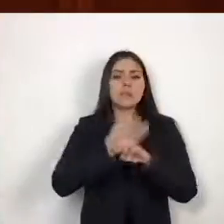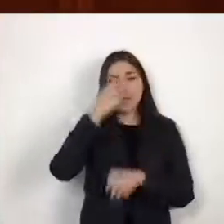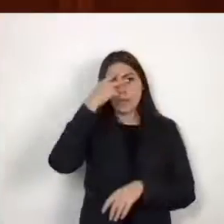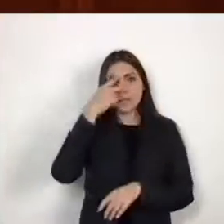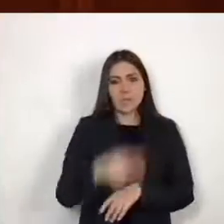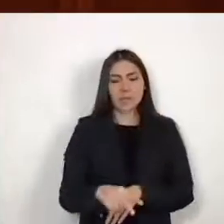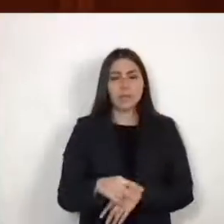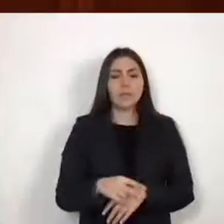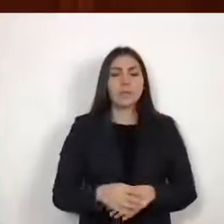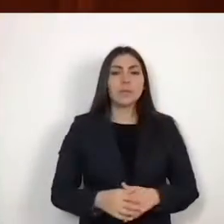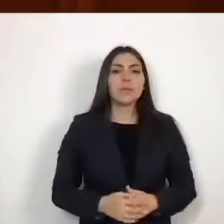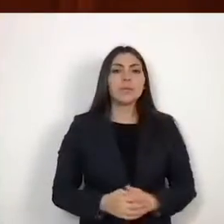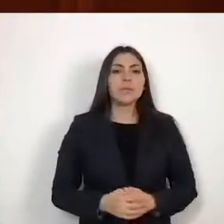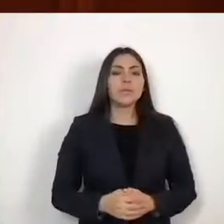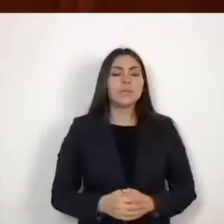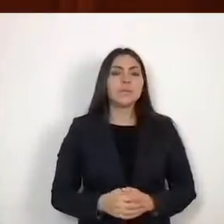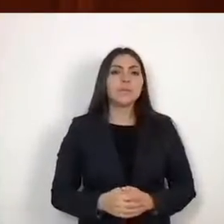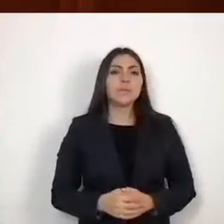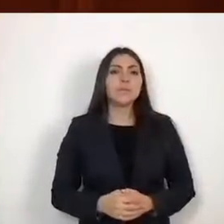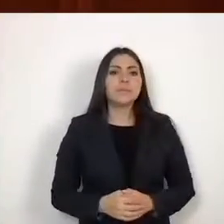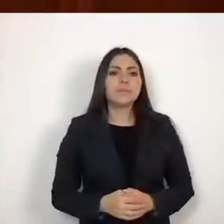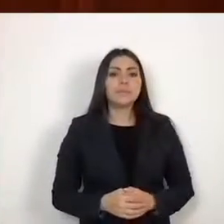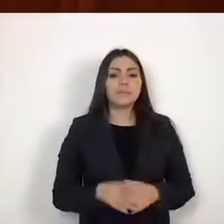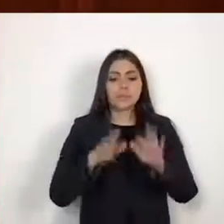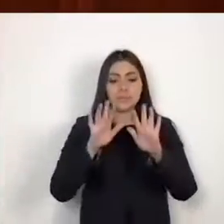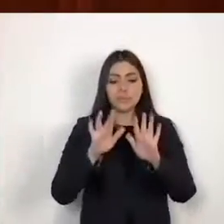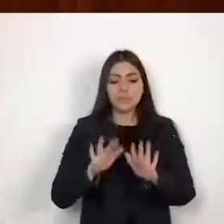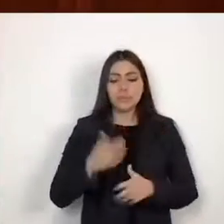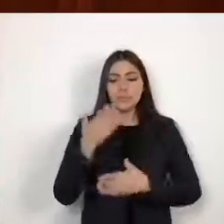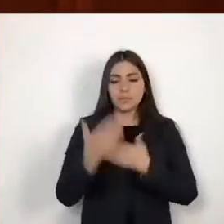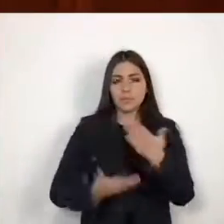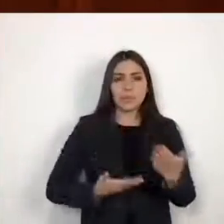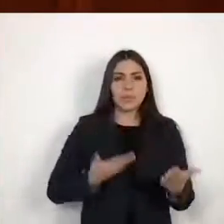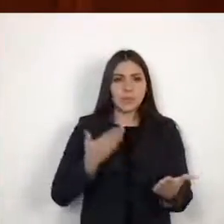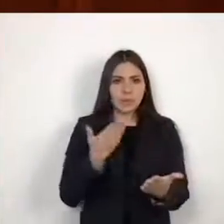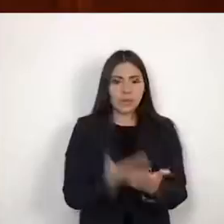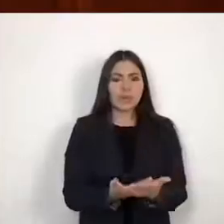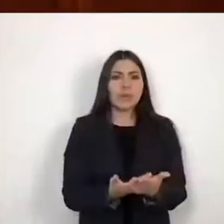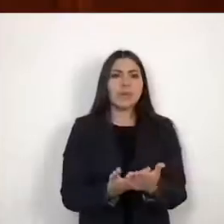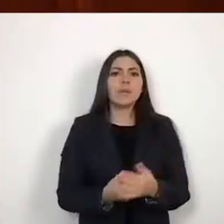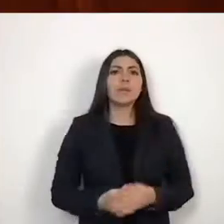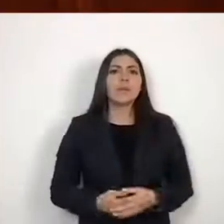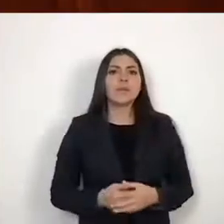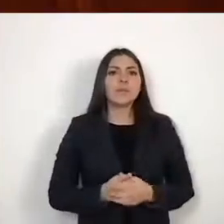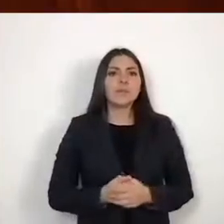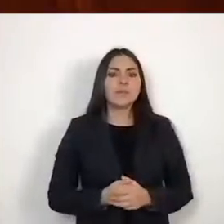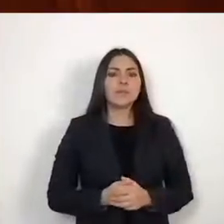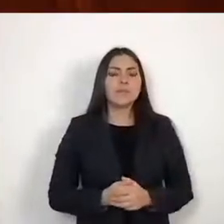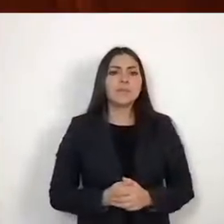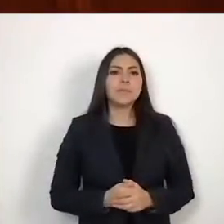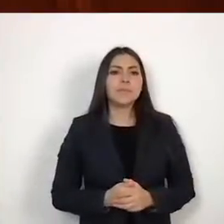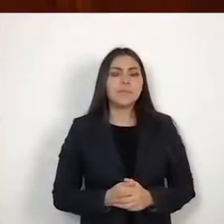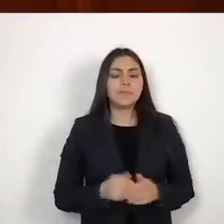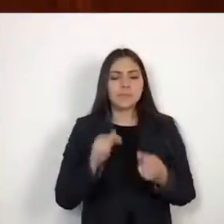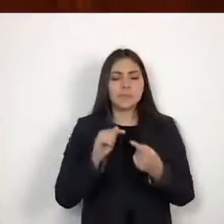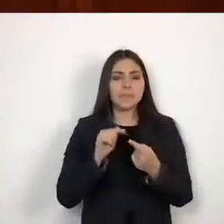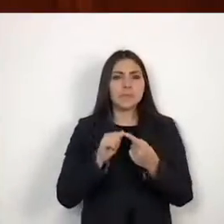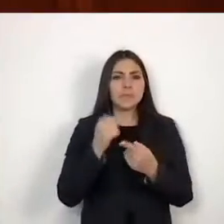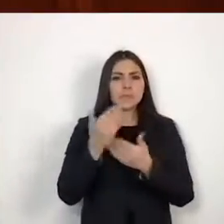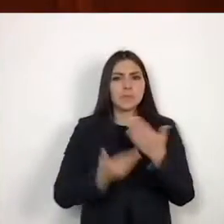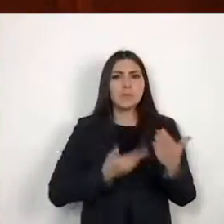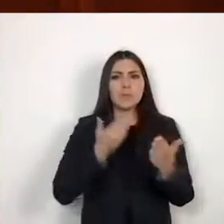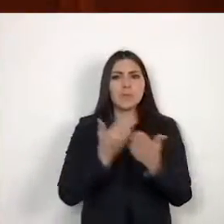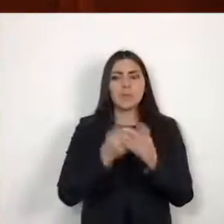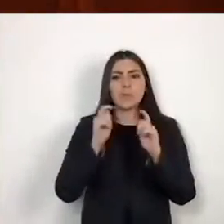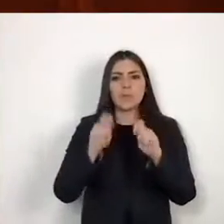México. Emitiré el siguiente dictamen. Antecedentes. La iniciativa de decreto fue presentada